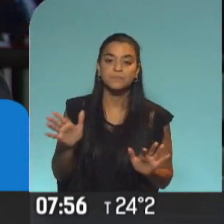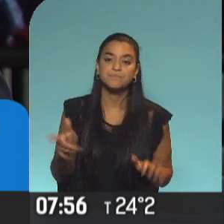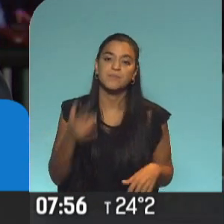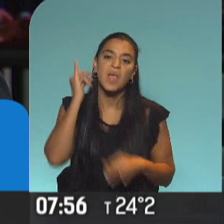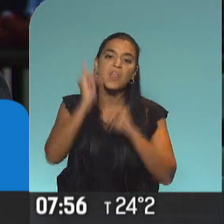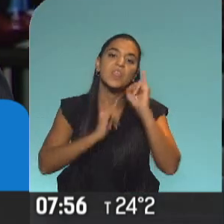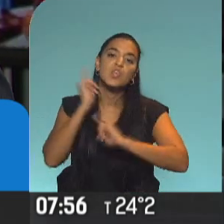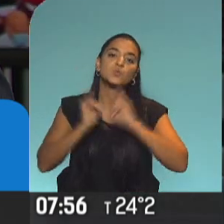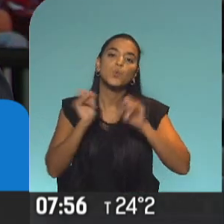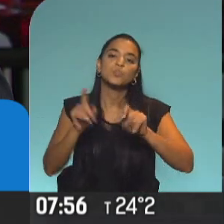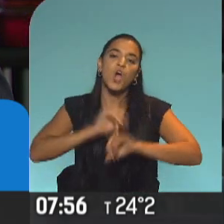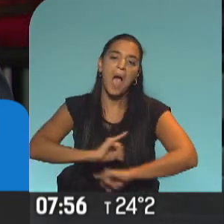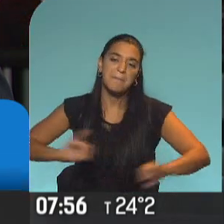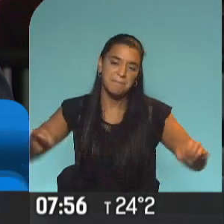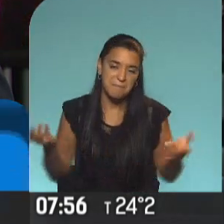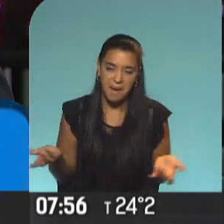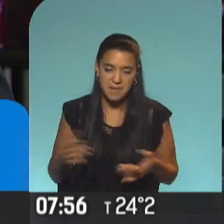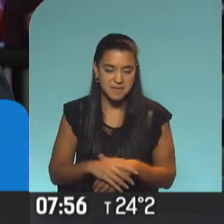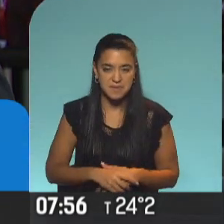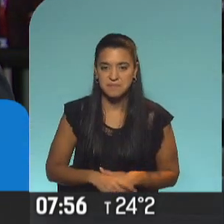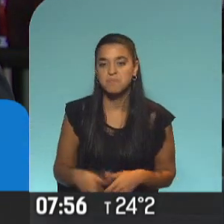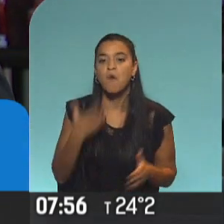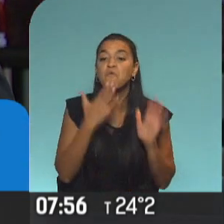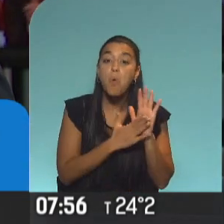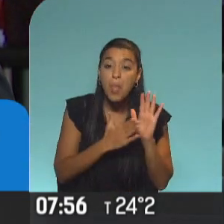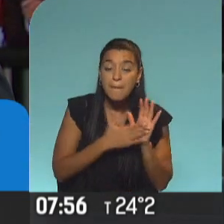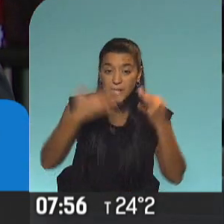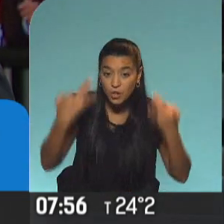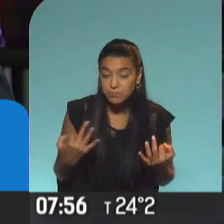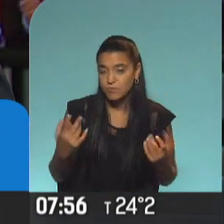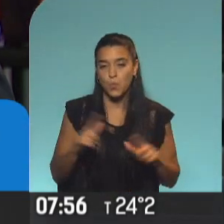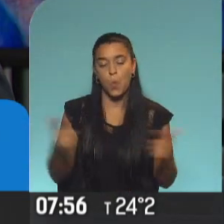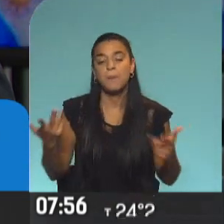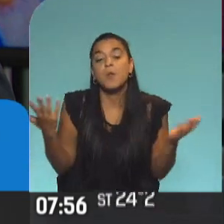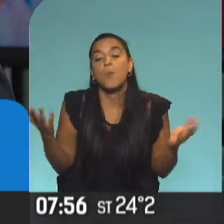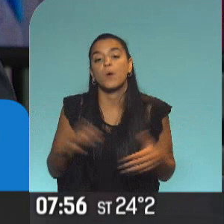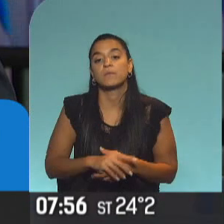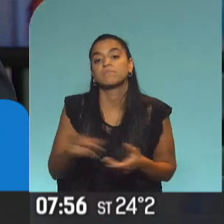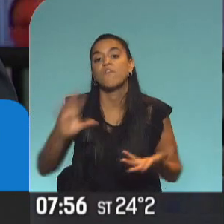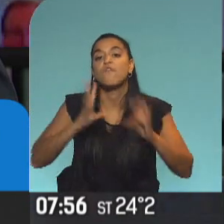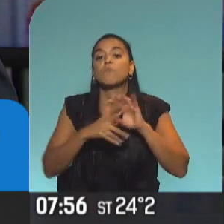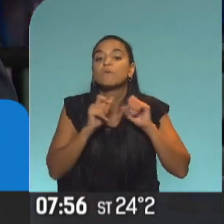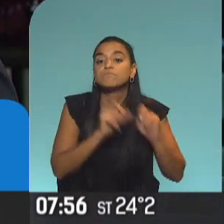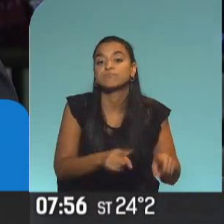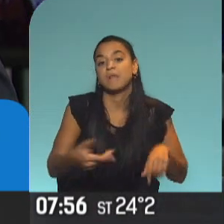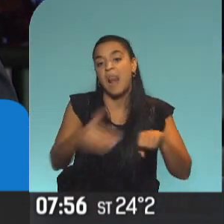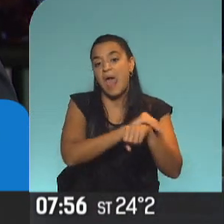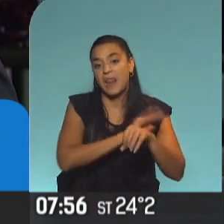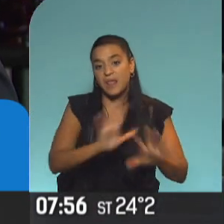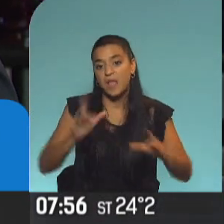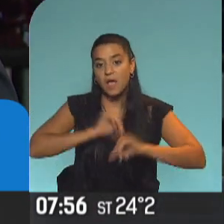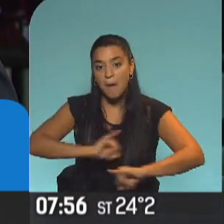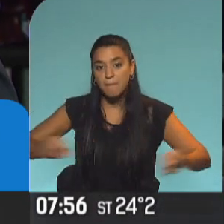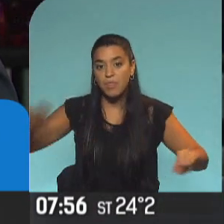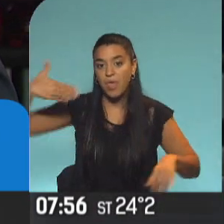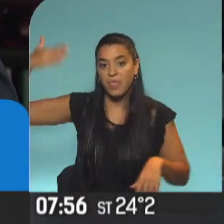un discurso de campaña, no tiene ningún fundamento en términos programáticos. Pero bueno, es el estilo de Larreta, que está en campaña